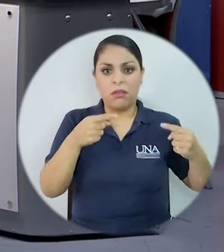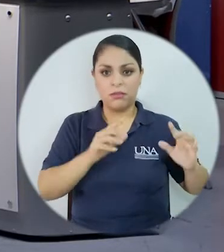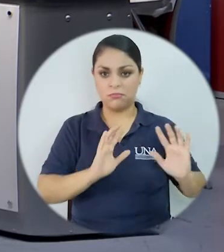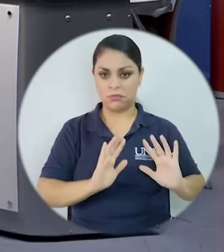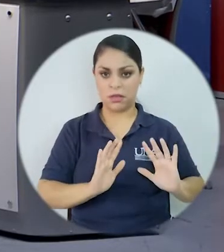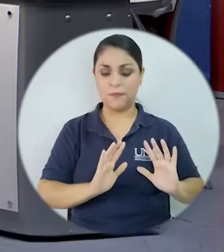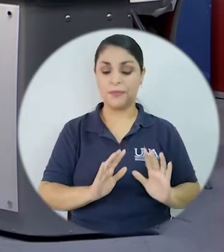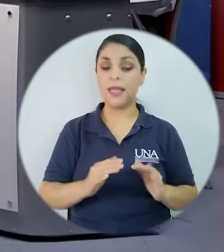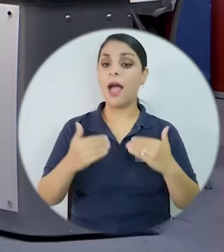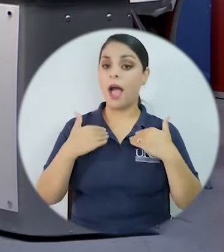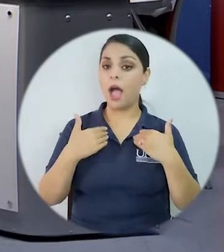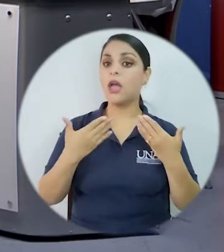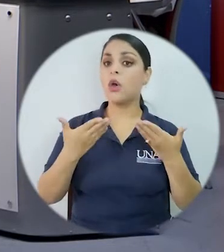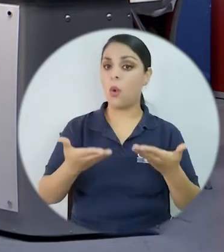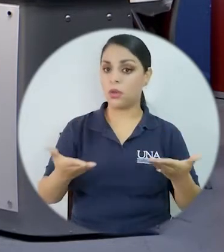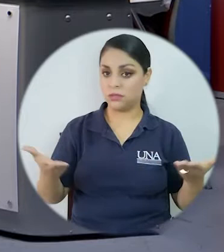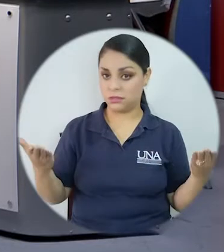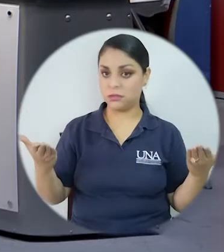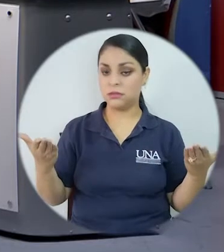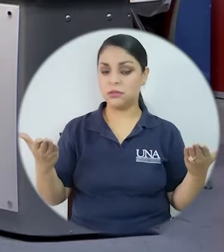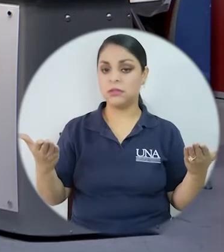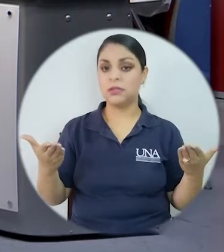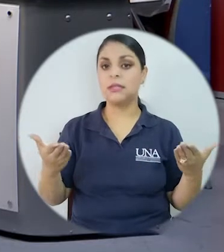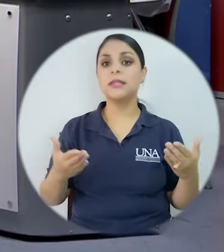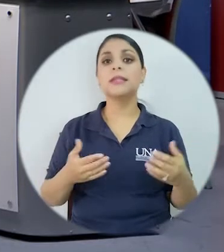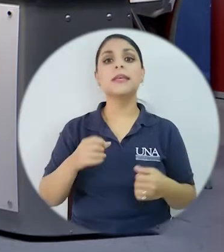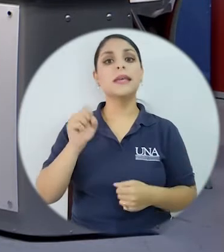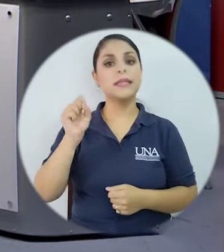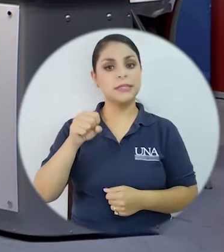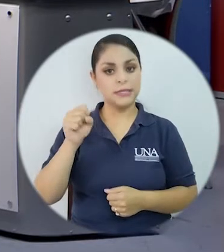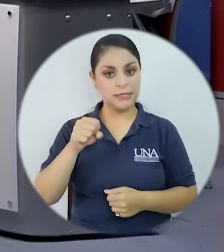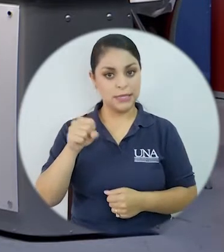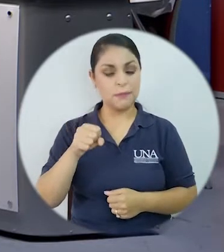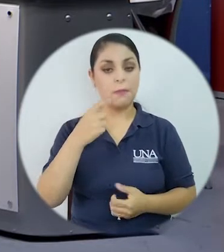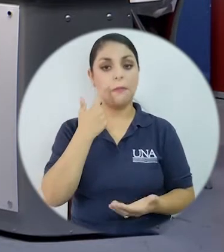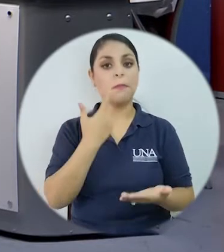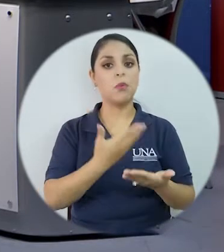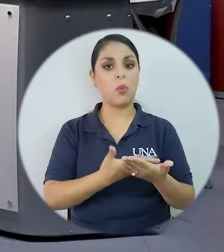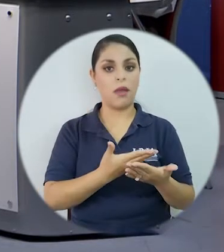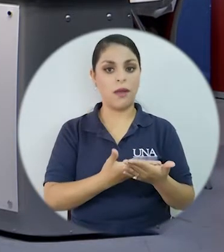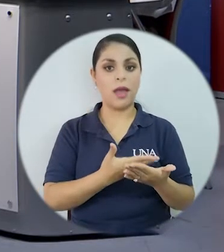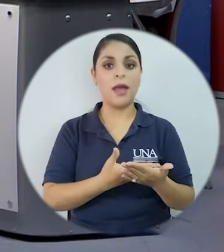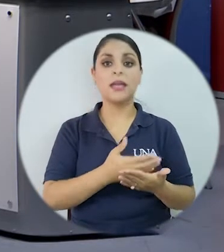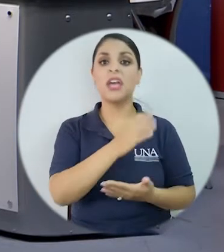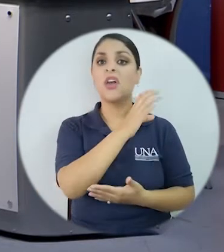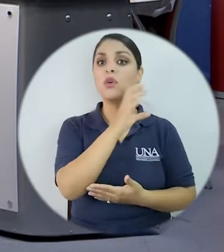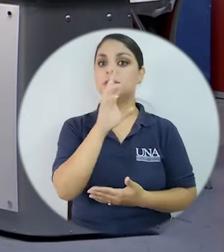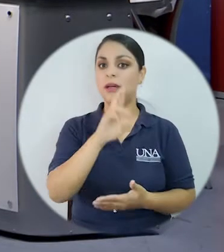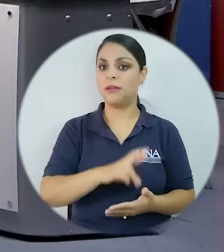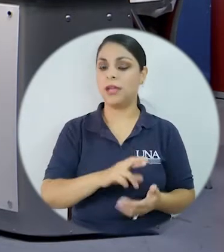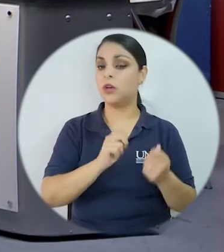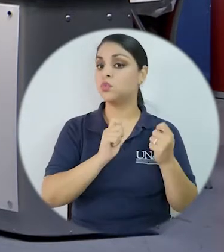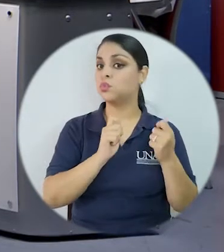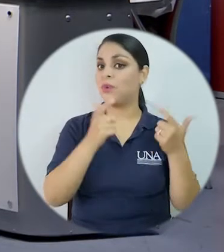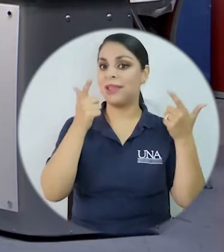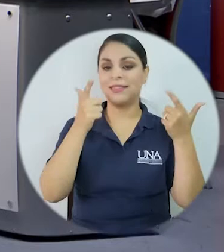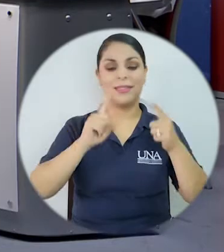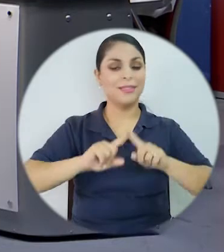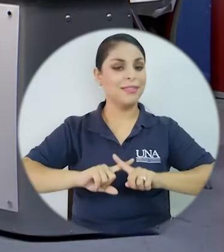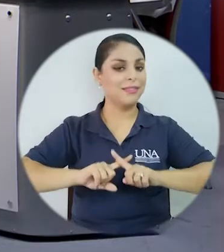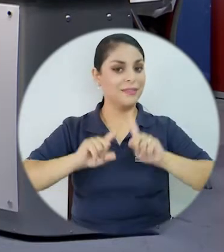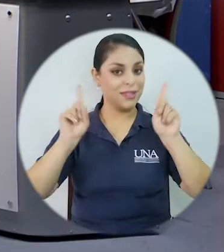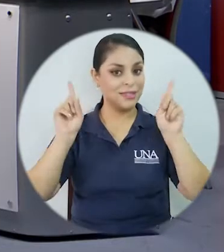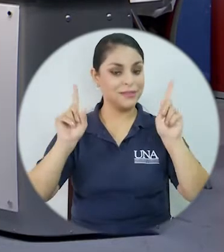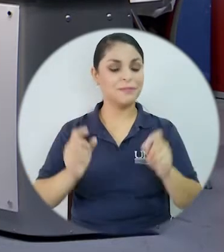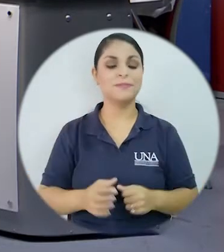como estos que sí prueban, no folclóricamente, ni un nacionalismo barato, repito, que Costa Rica tuvo una suerte muy